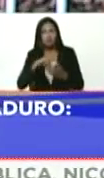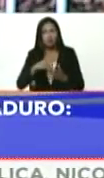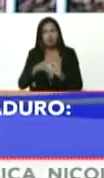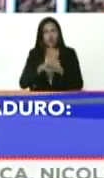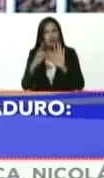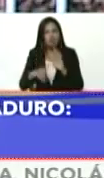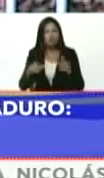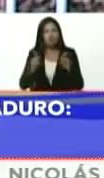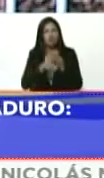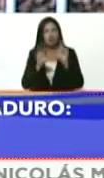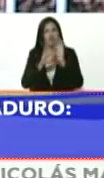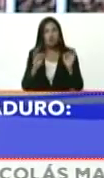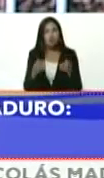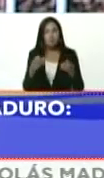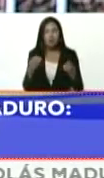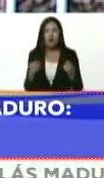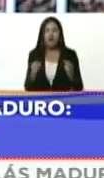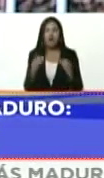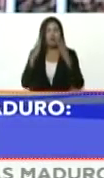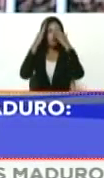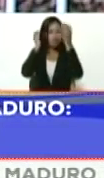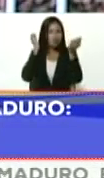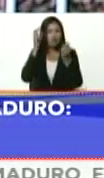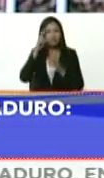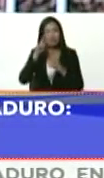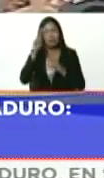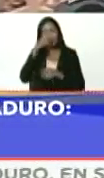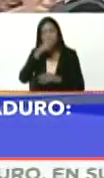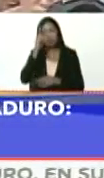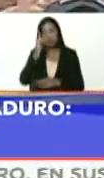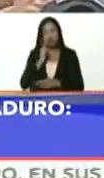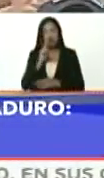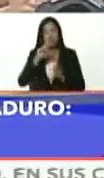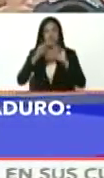derechos y de la diplomacia bolivariana de paz.